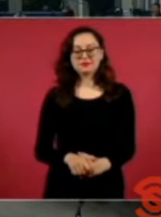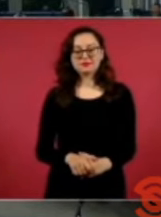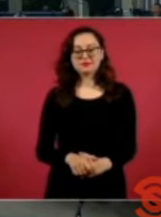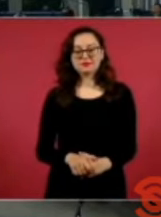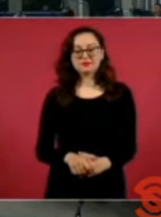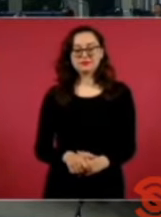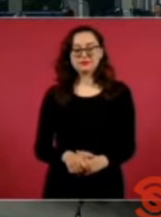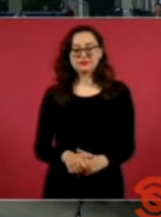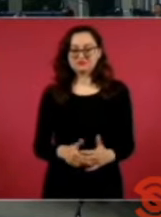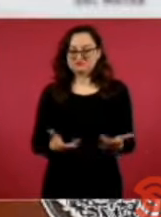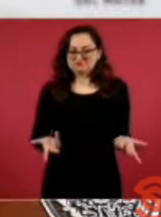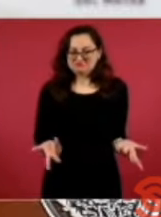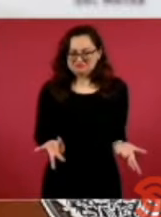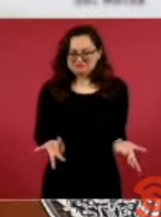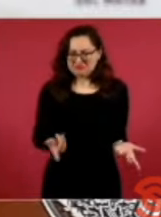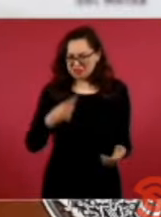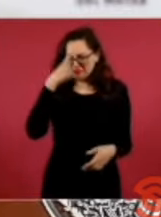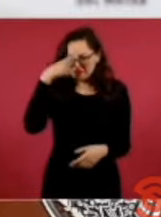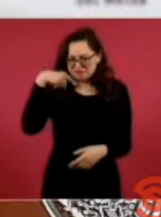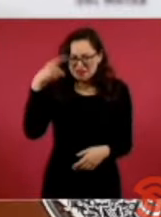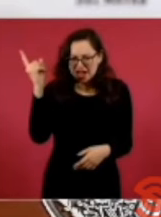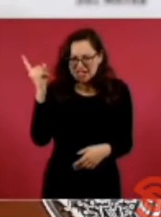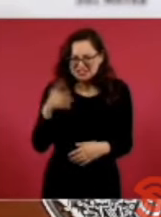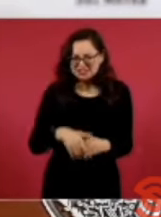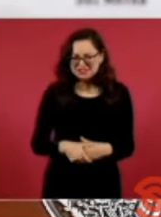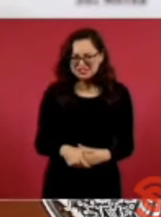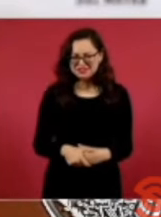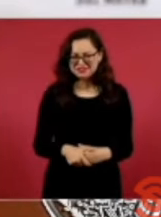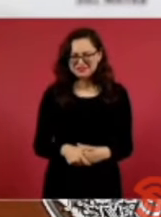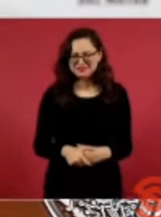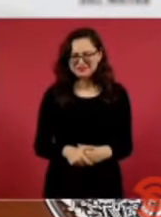No está tan complicado.